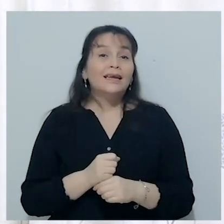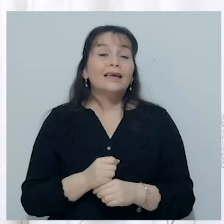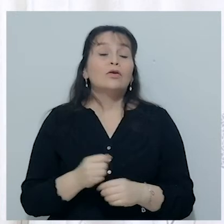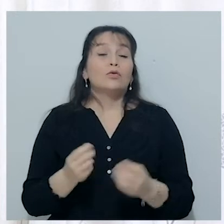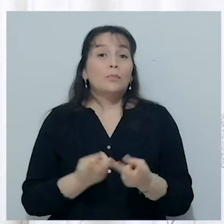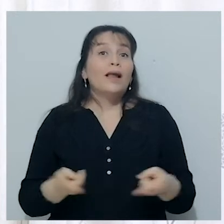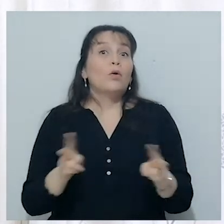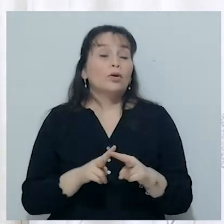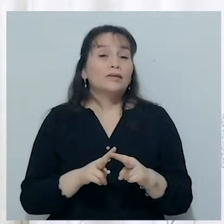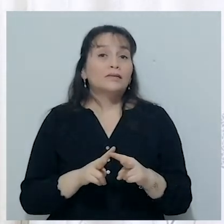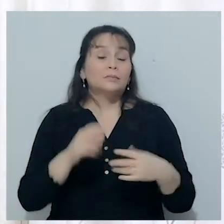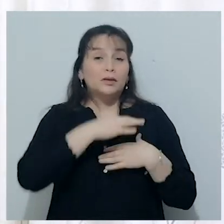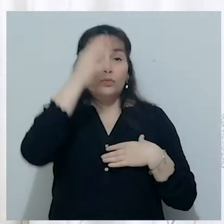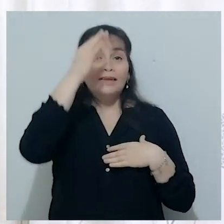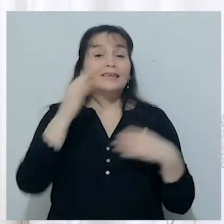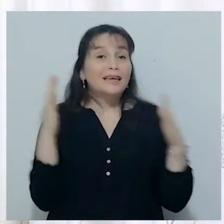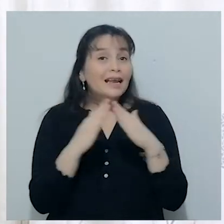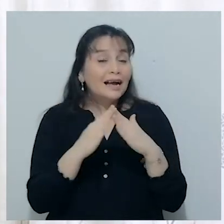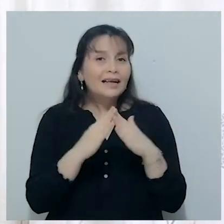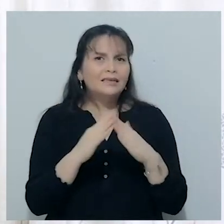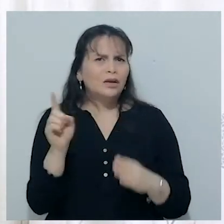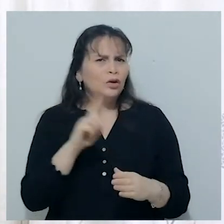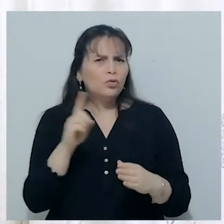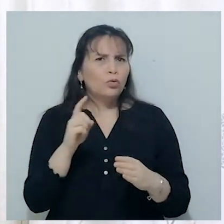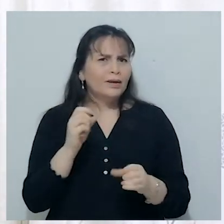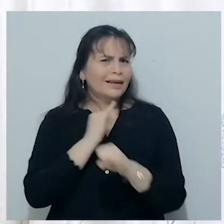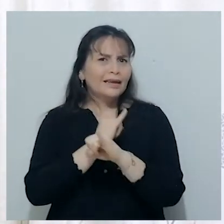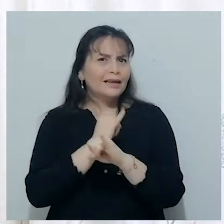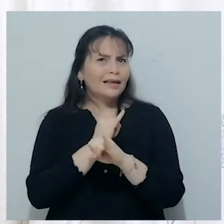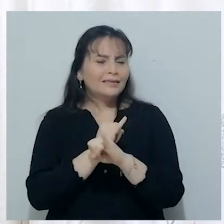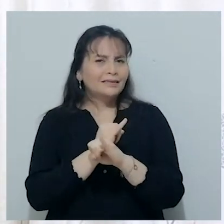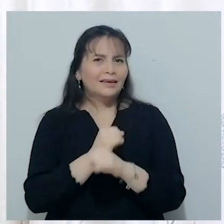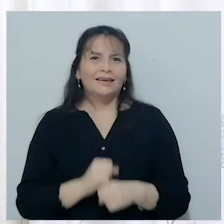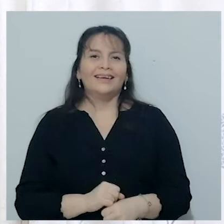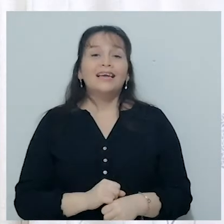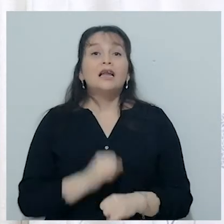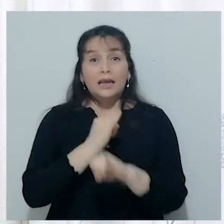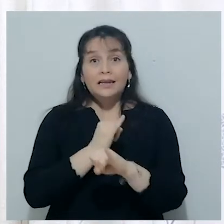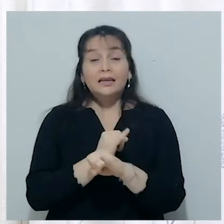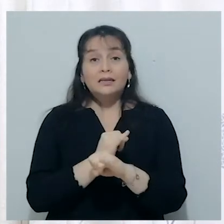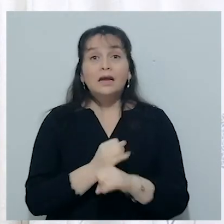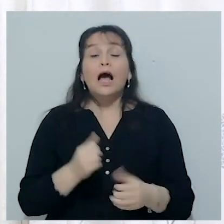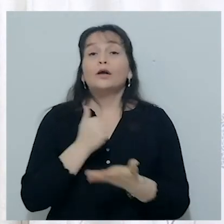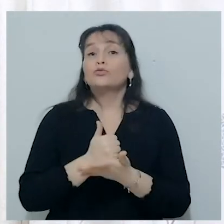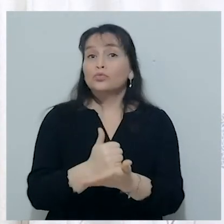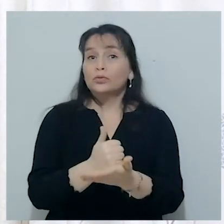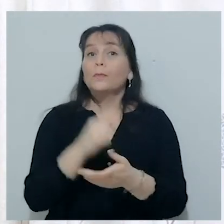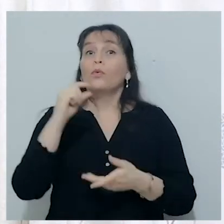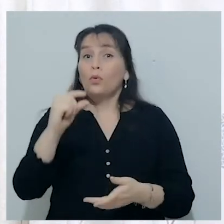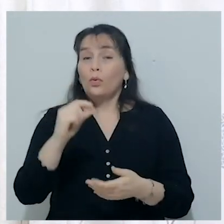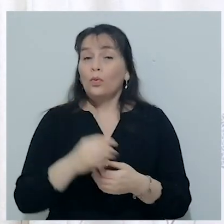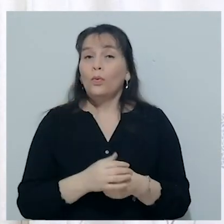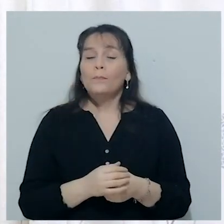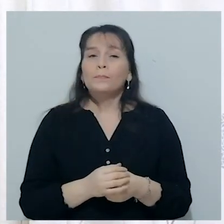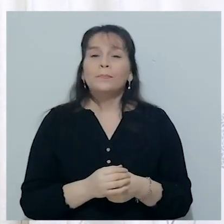educación? La instrucción de los valores espirituales en la casa. Miren, no comienza en la iglesia.